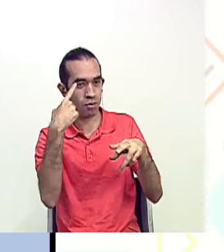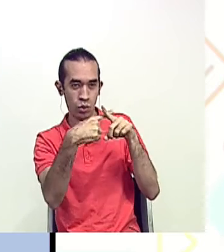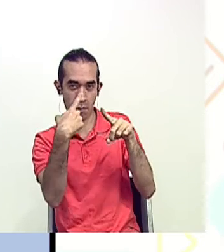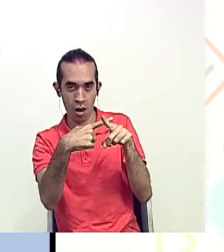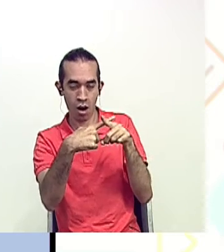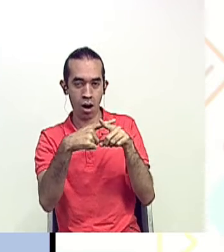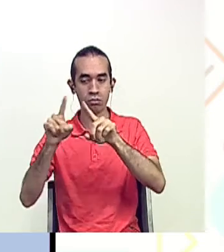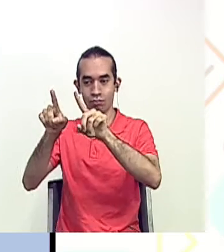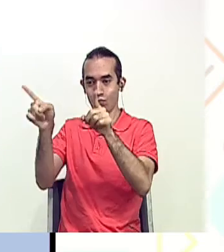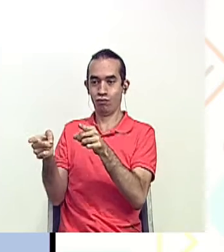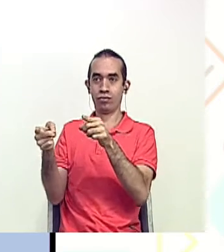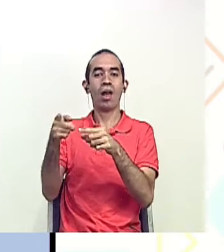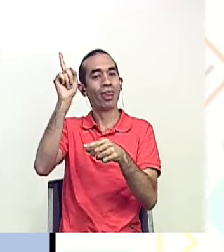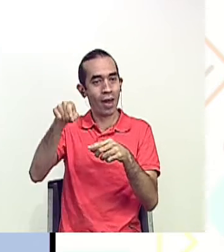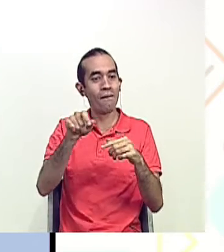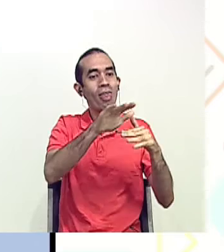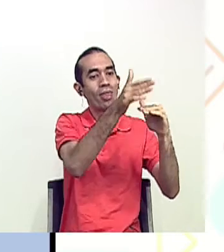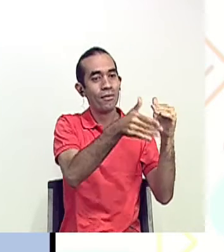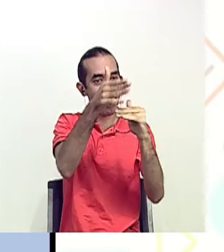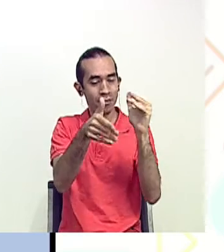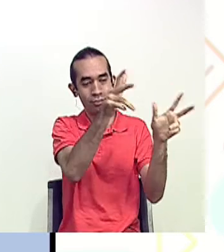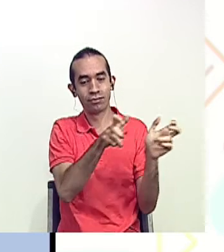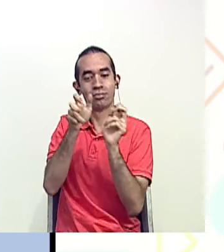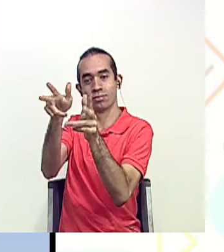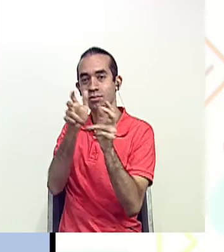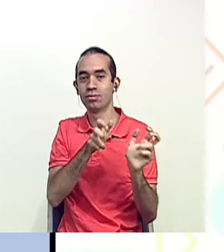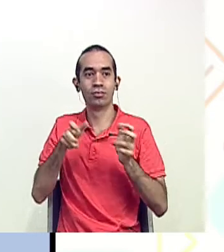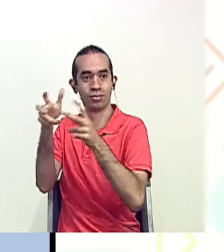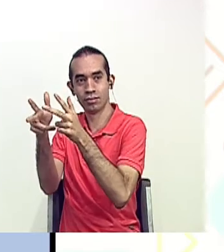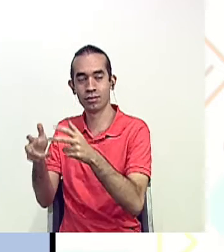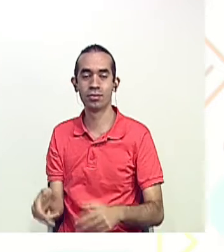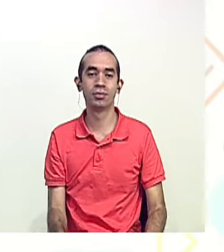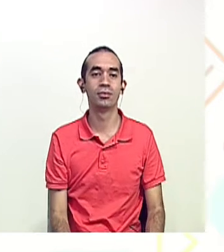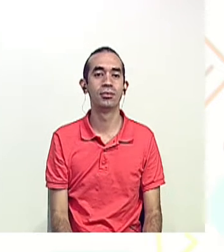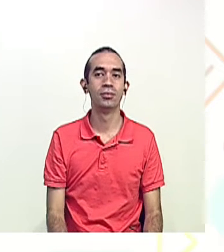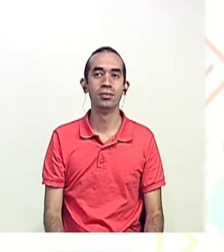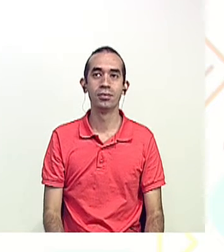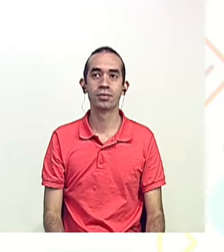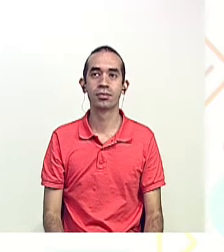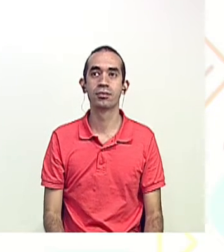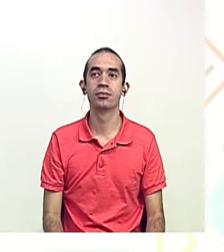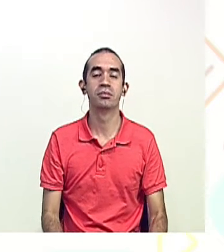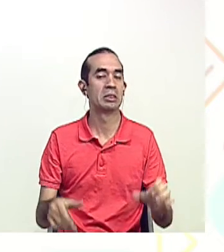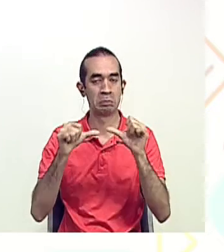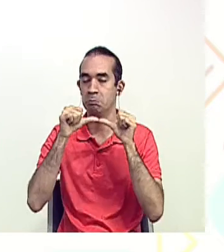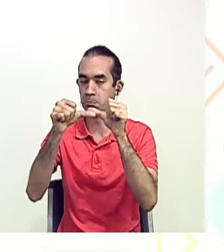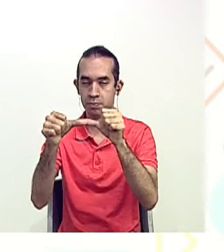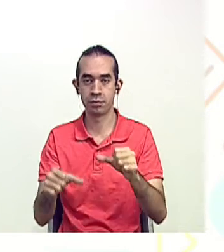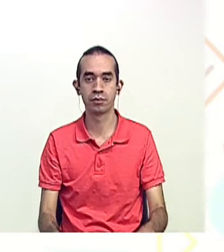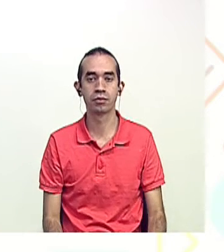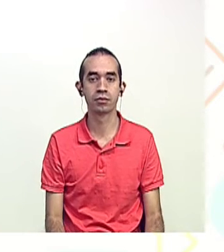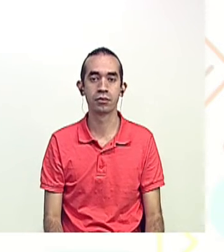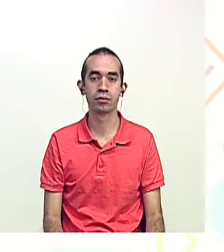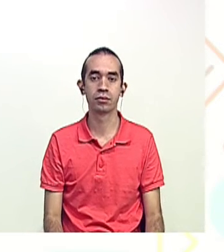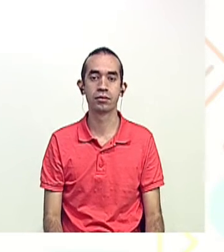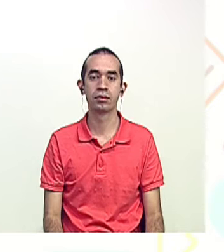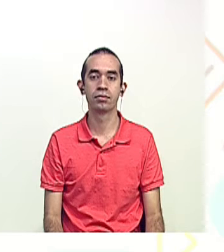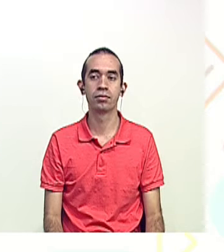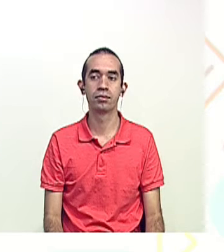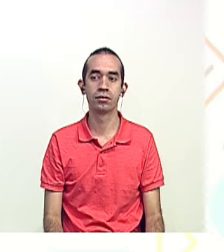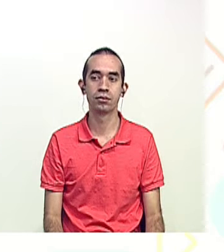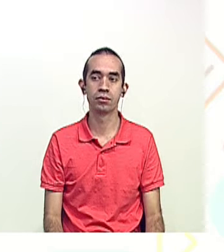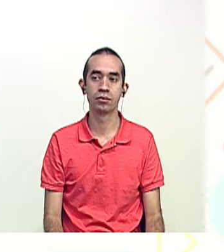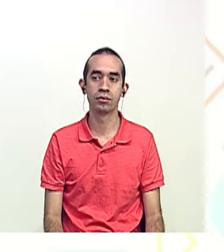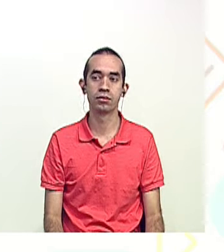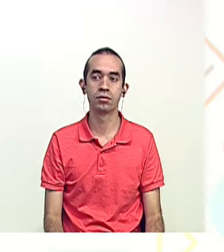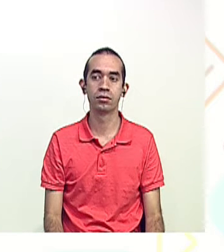expresión inicial entre el factor común la observamos entre el paréntesis. Continuemos. Ahora,